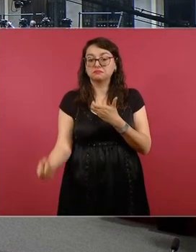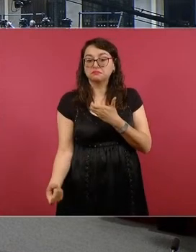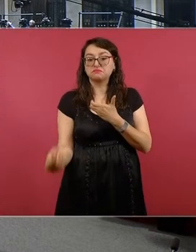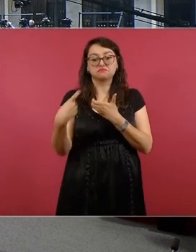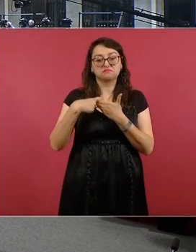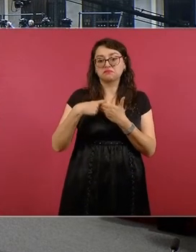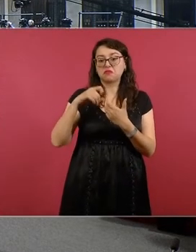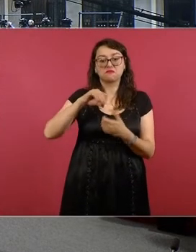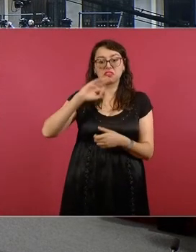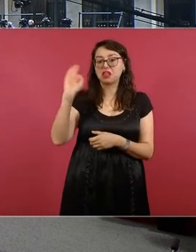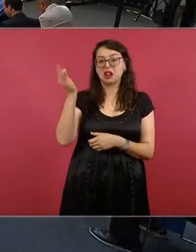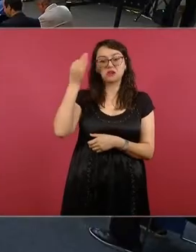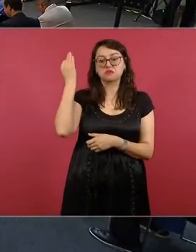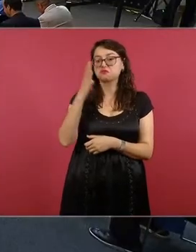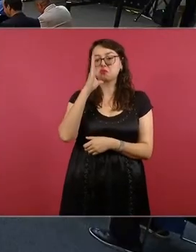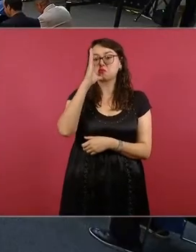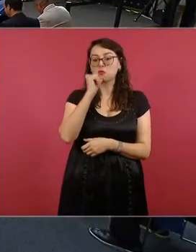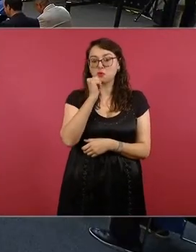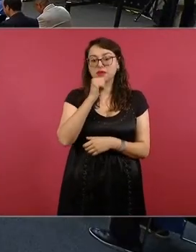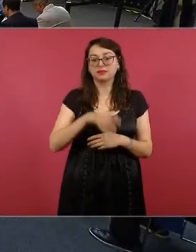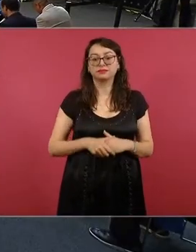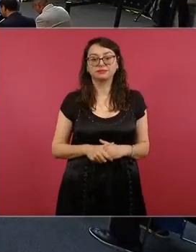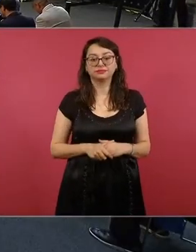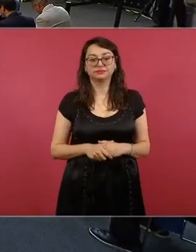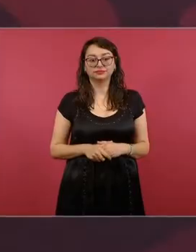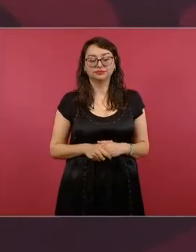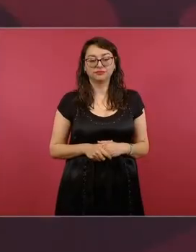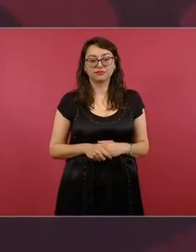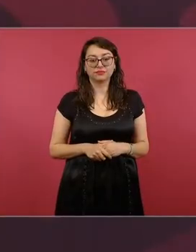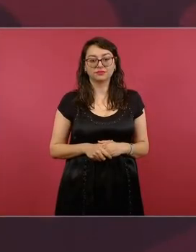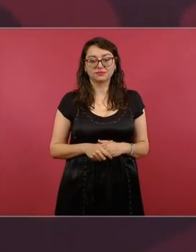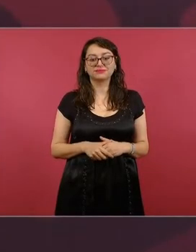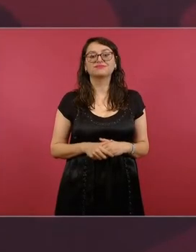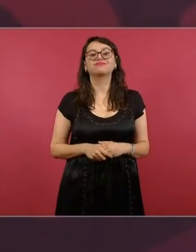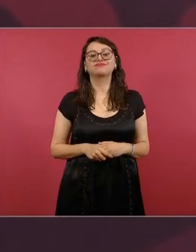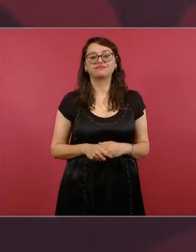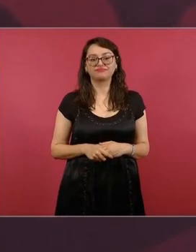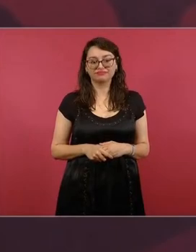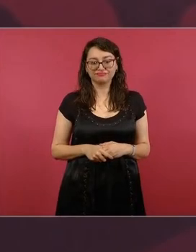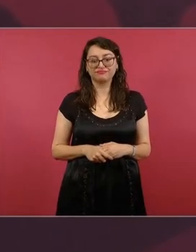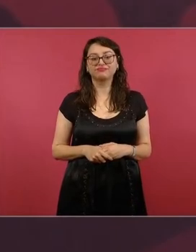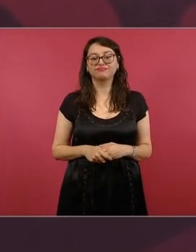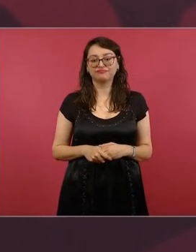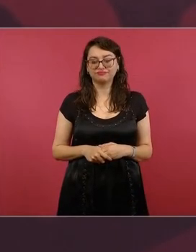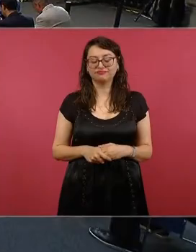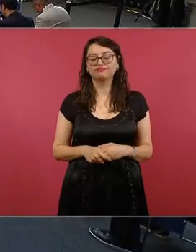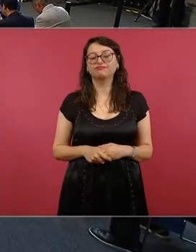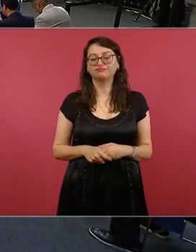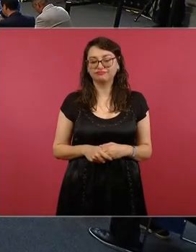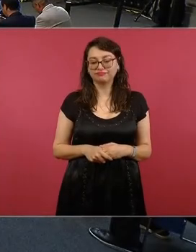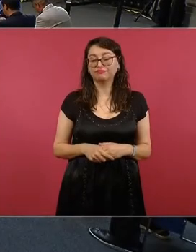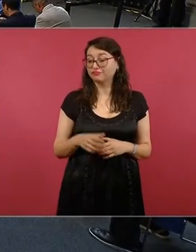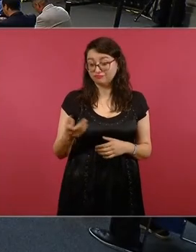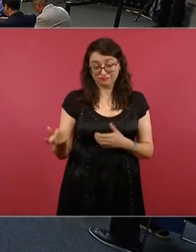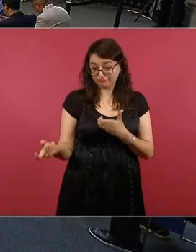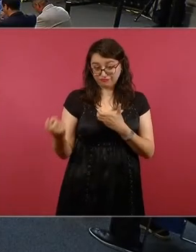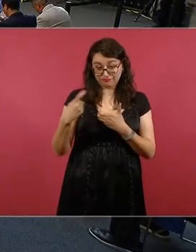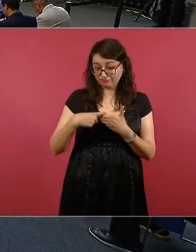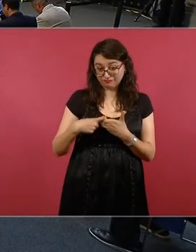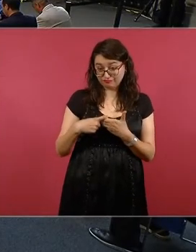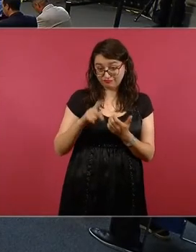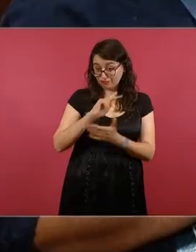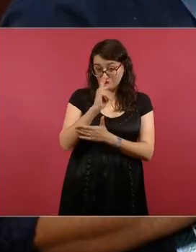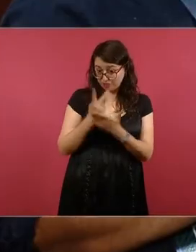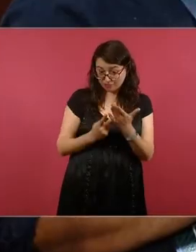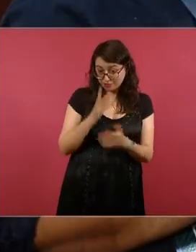acceso. Aplicar el programa IMSS-Bienestar. Así es, porque una cosa es la adhesión, ¿no? Y otra